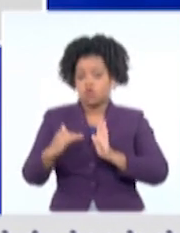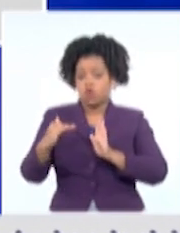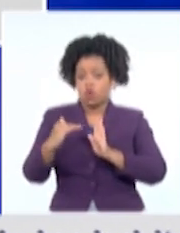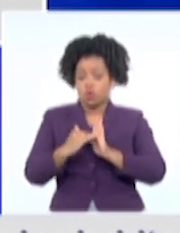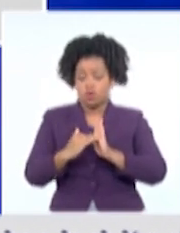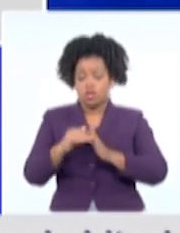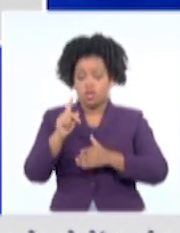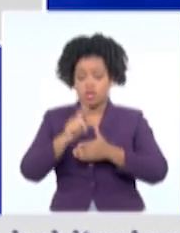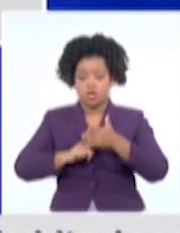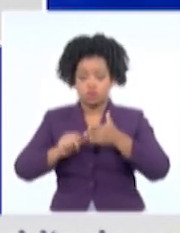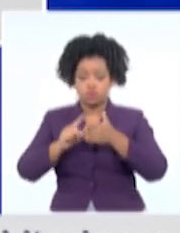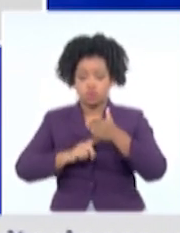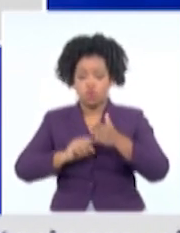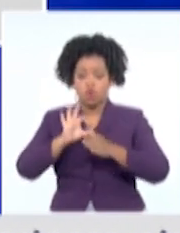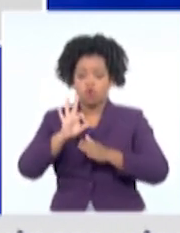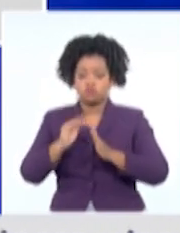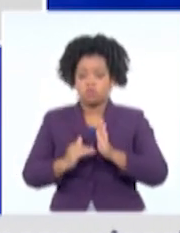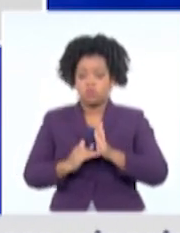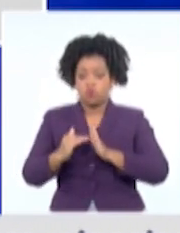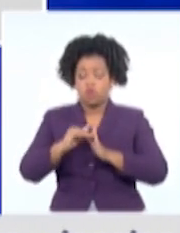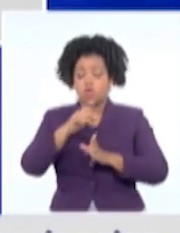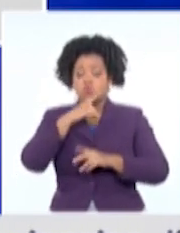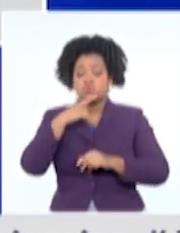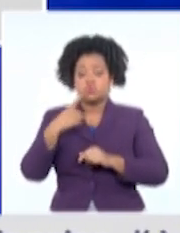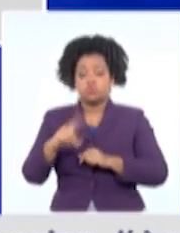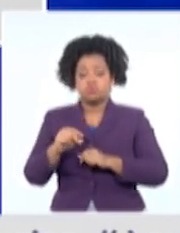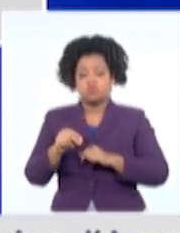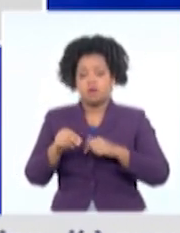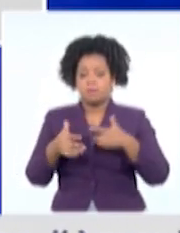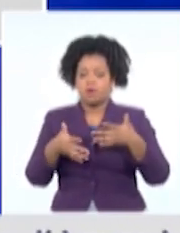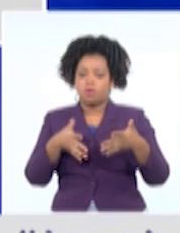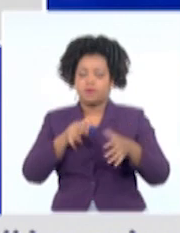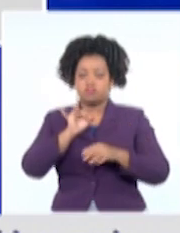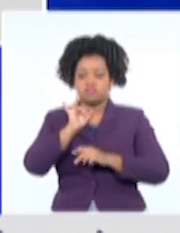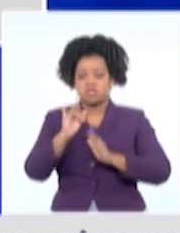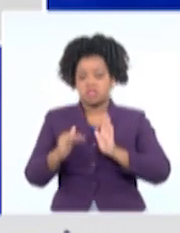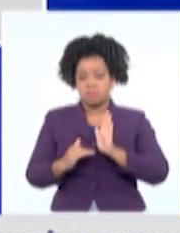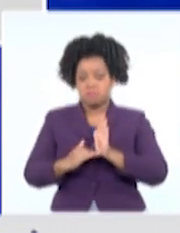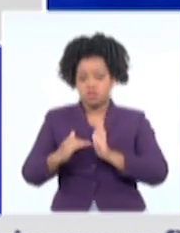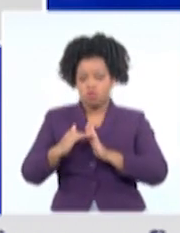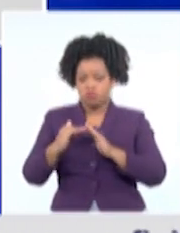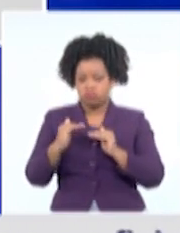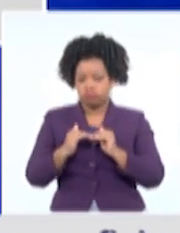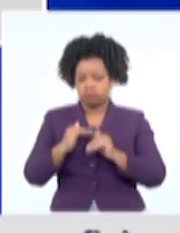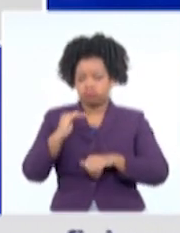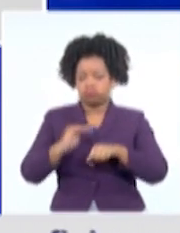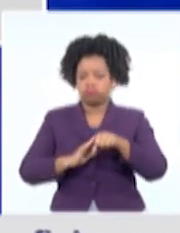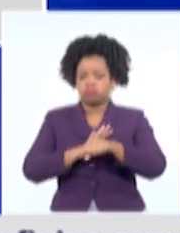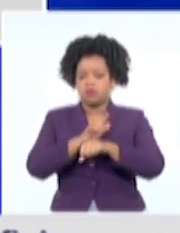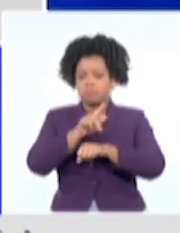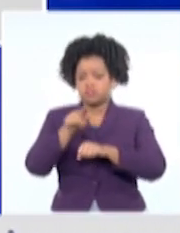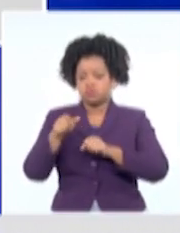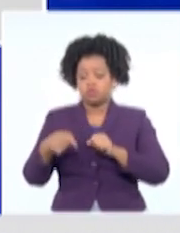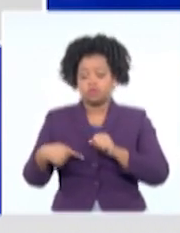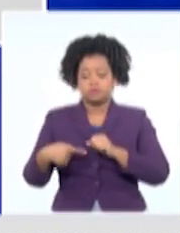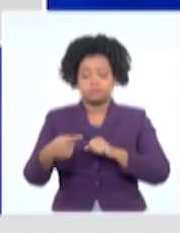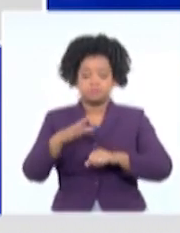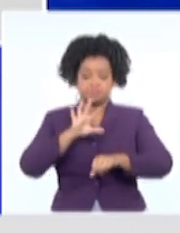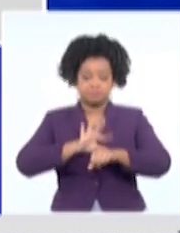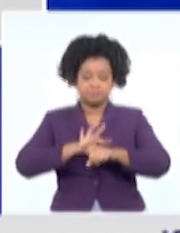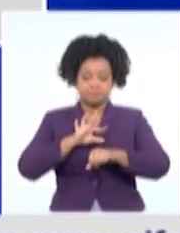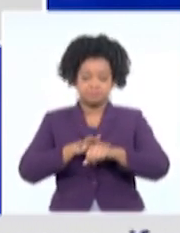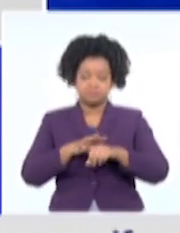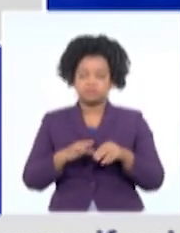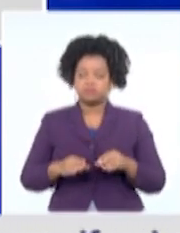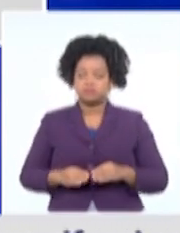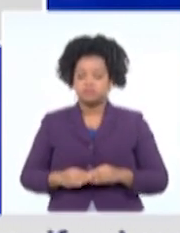Unido más de 8 millones y Rusia más de 7 millones de personas diagnosticadas. Y en cuanto al